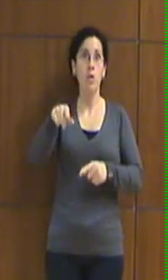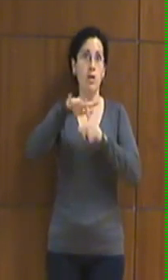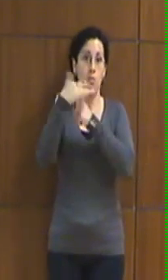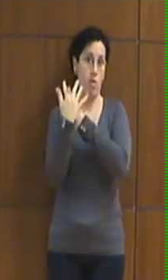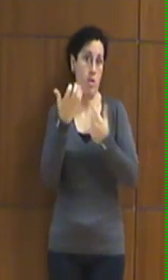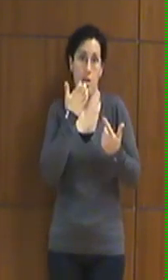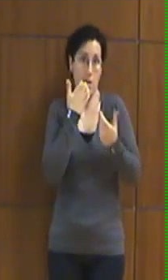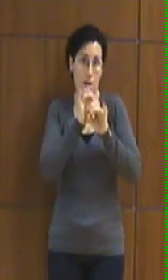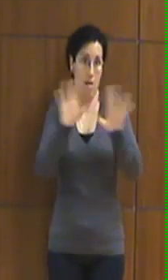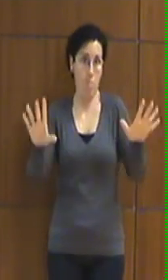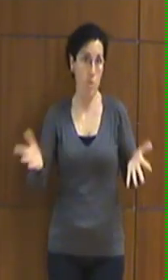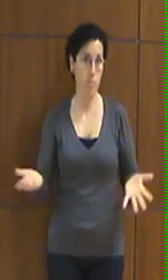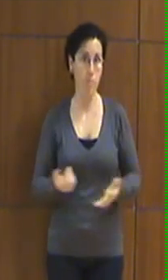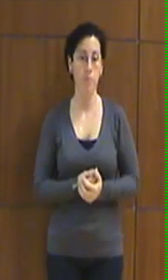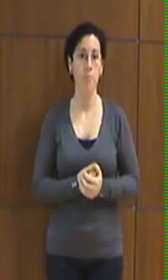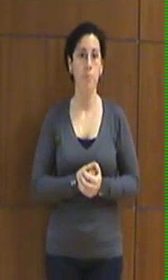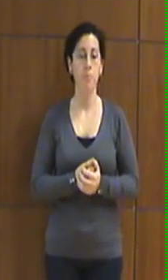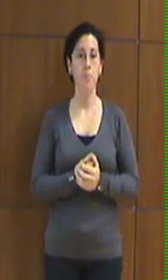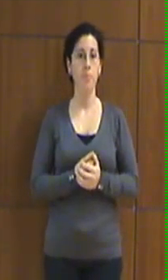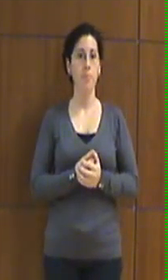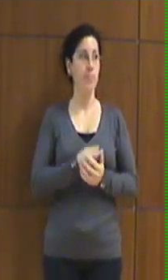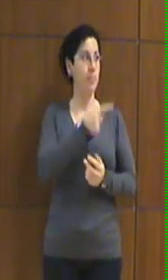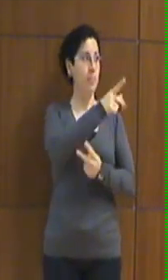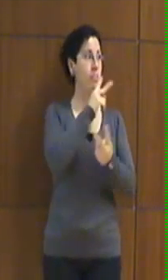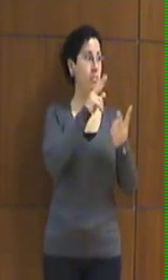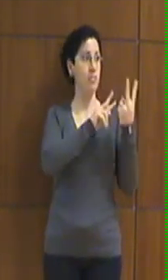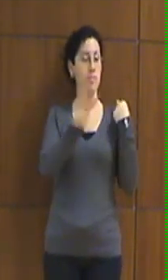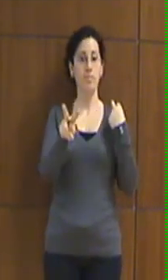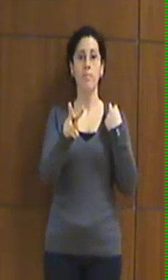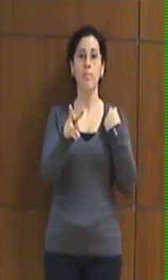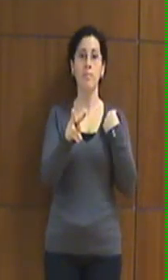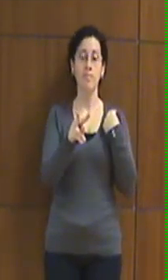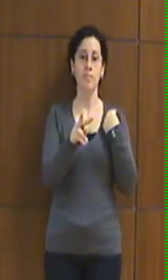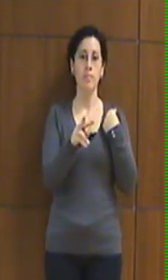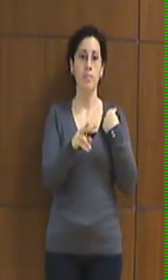circunstancias. Bueno, el teletrabajo